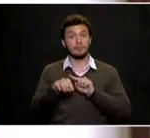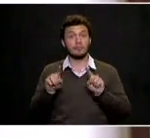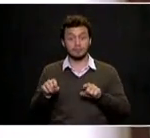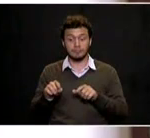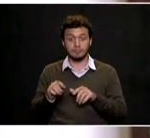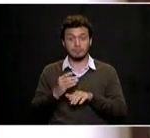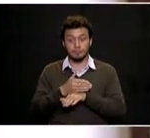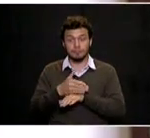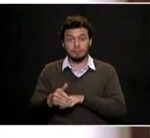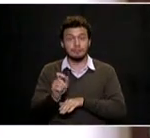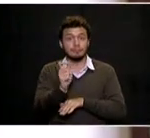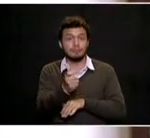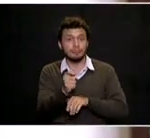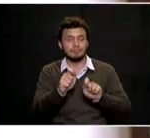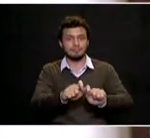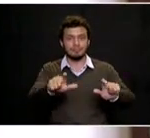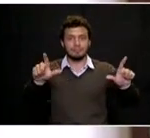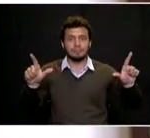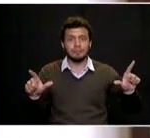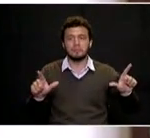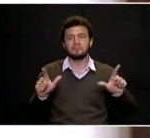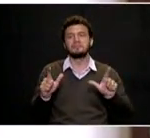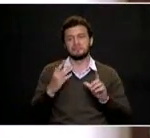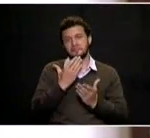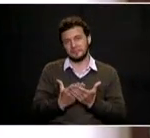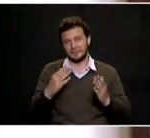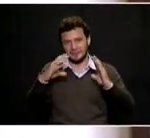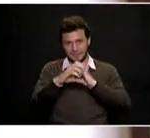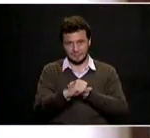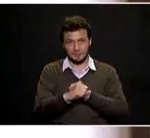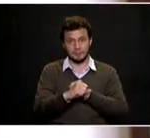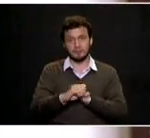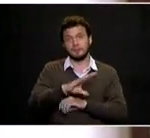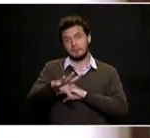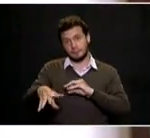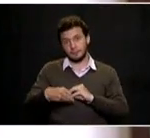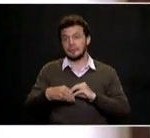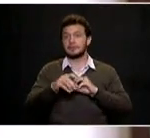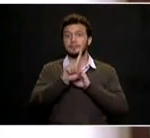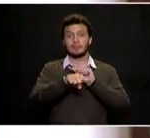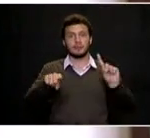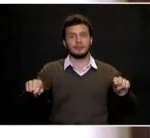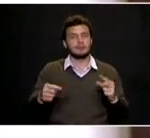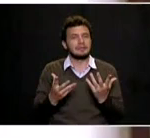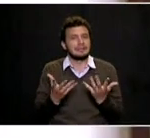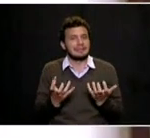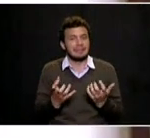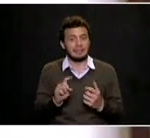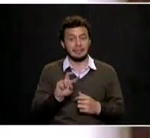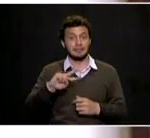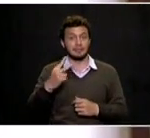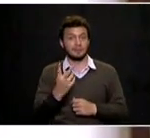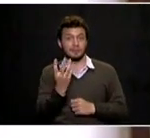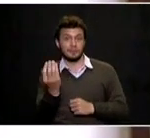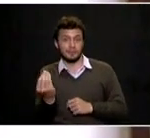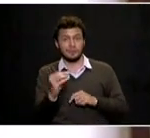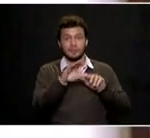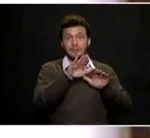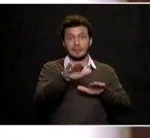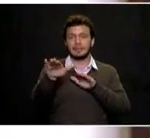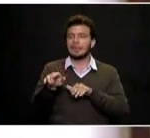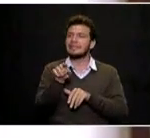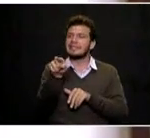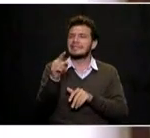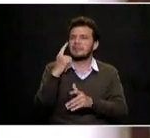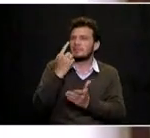llegar a la sintonía y además porque por alguna razón también tienen interés particular en ver este segundo grupo de candidatos que como lo